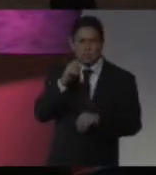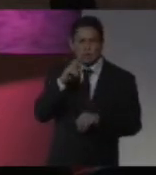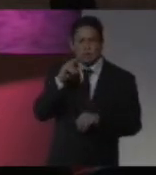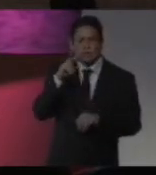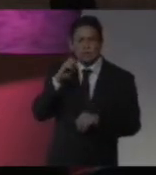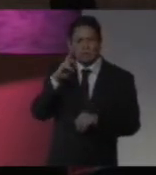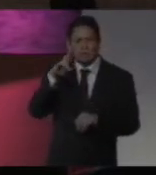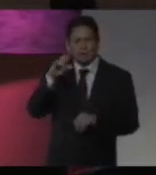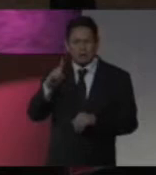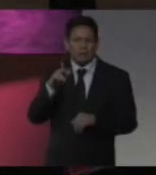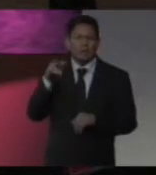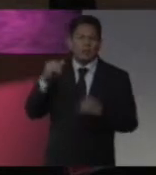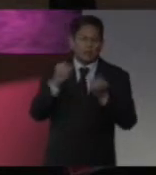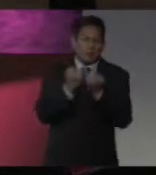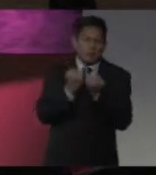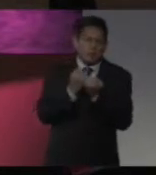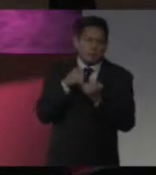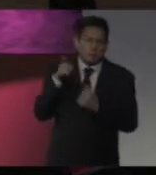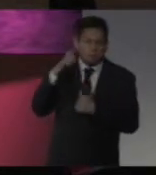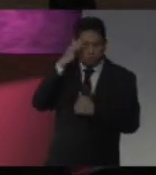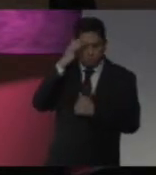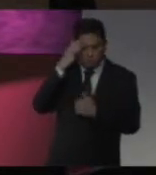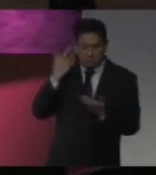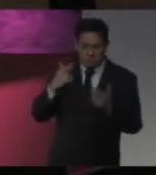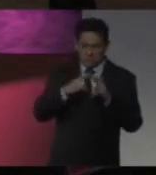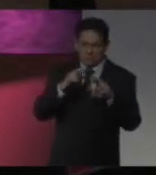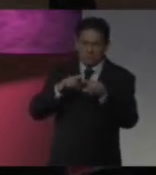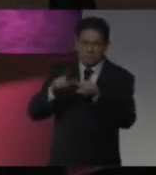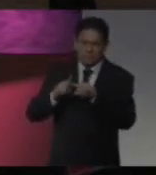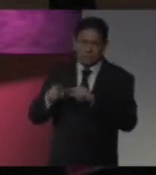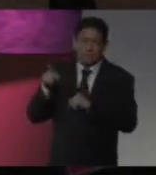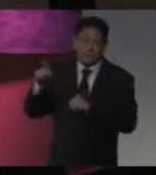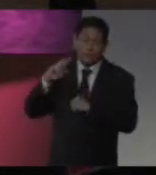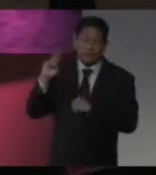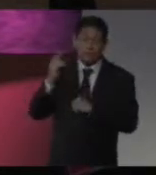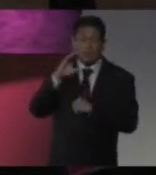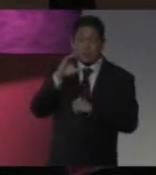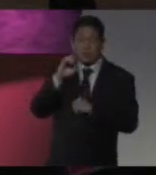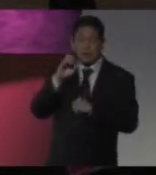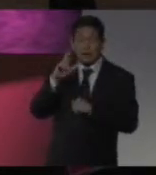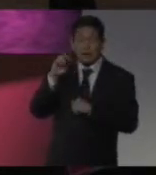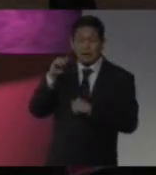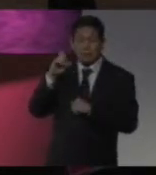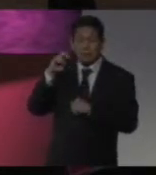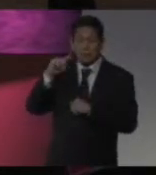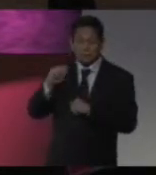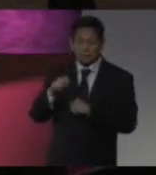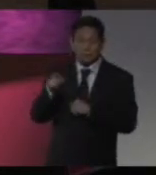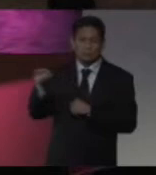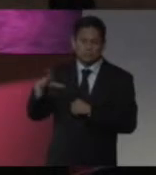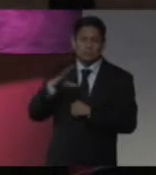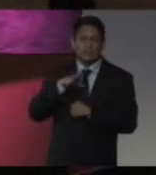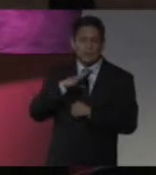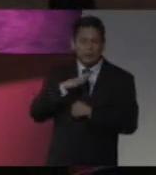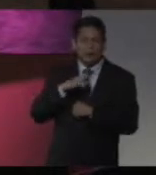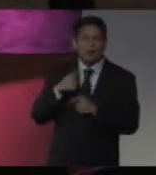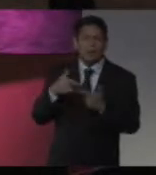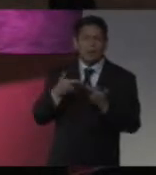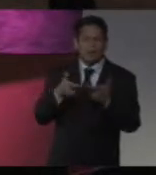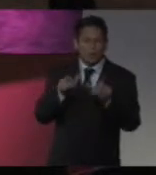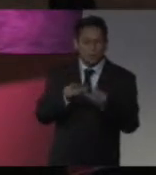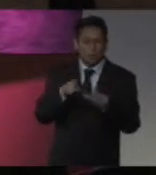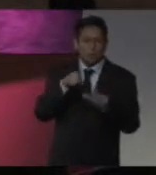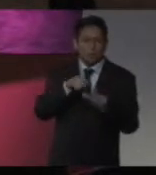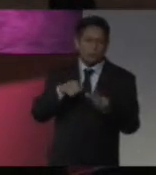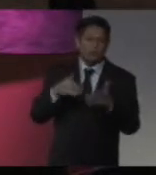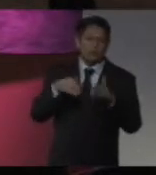de la Facultad de Estudios de las Religiones del posgrado de la Universidad de Claremont. integrante y fundadora del Seminario Permanente de Antropología y